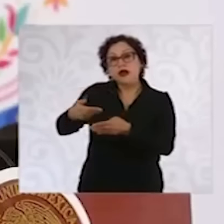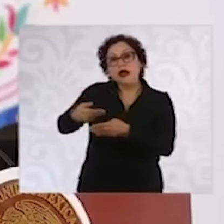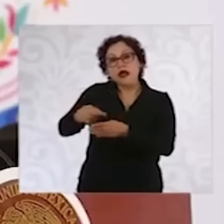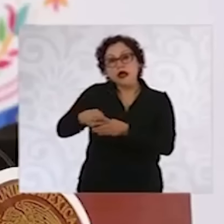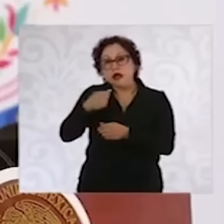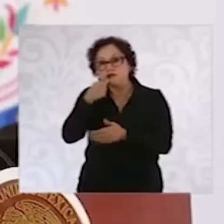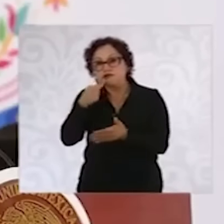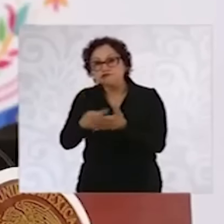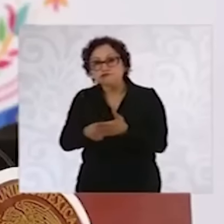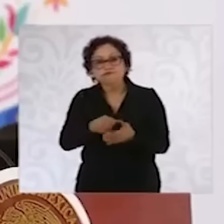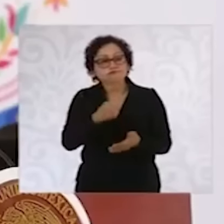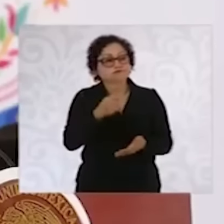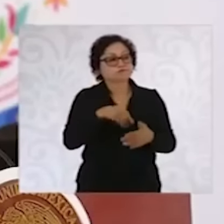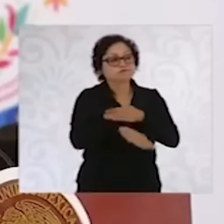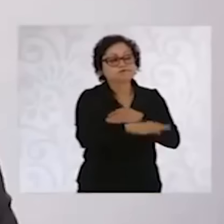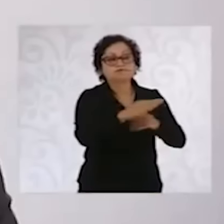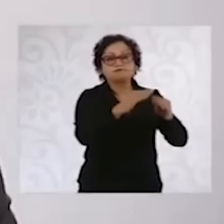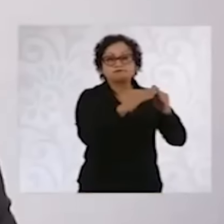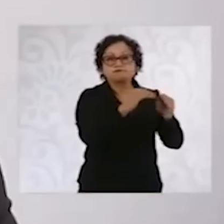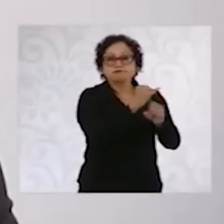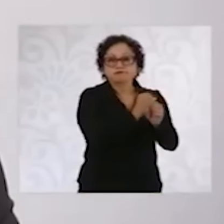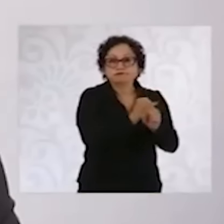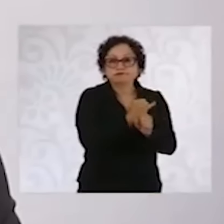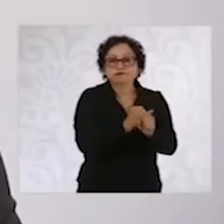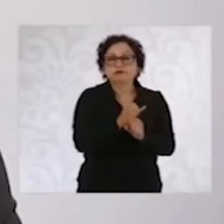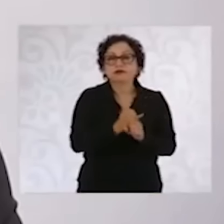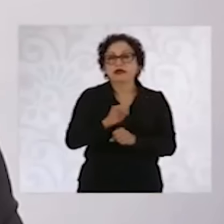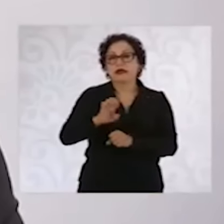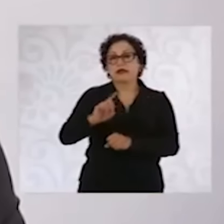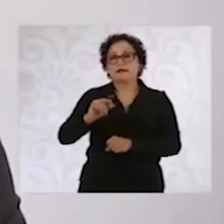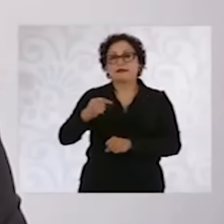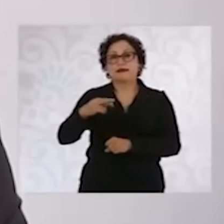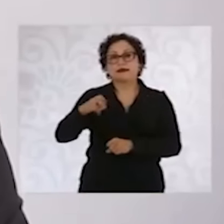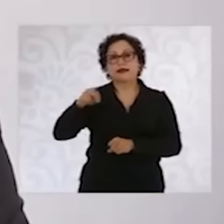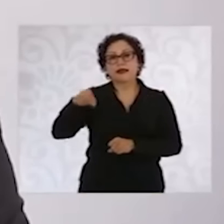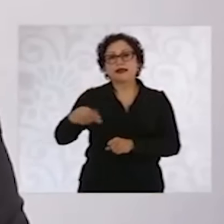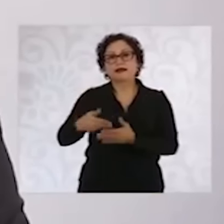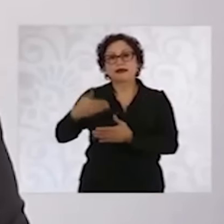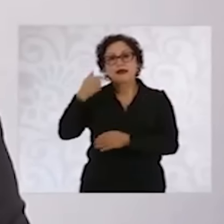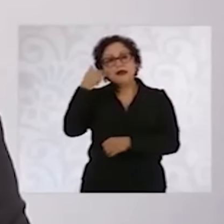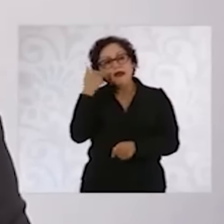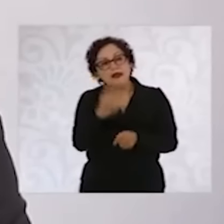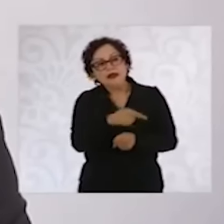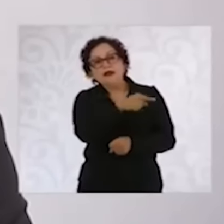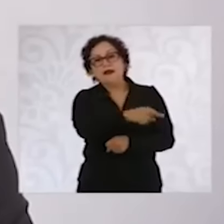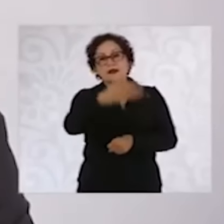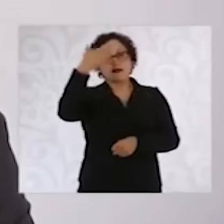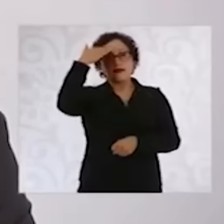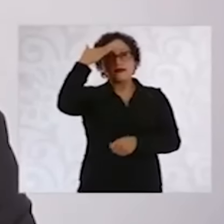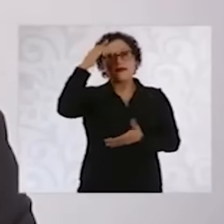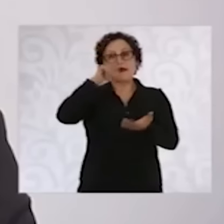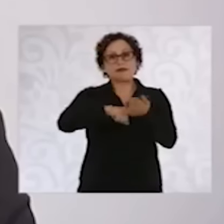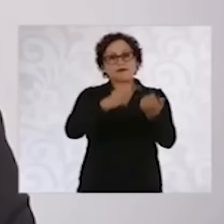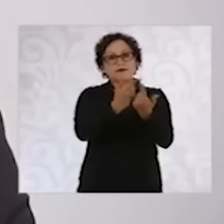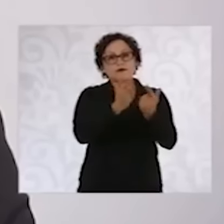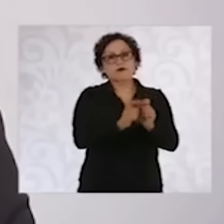a Jesús Esteban N., identificado como un objetivo prioritario y líder de una célula en la